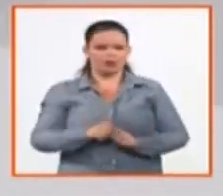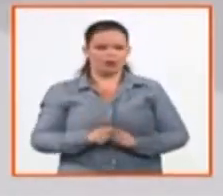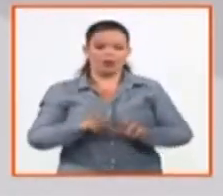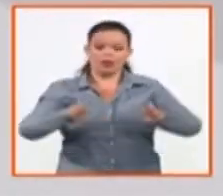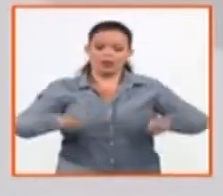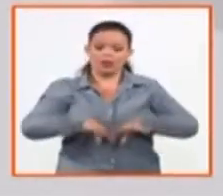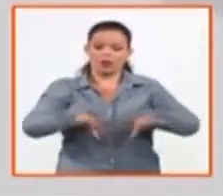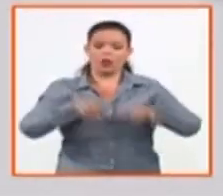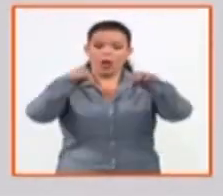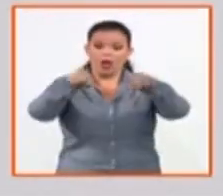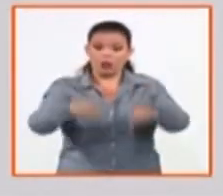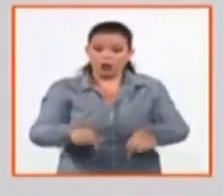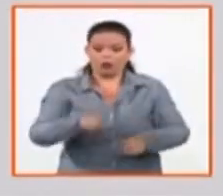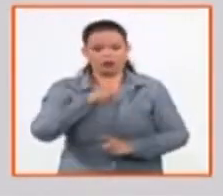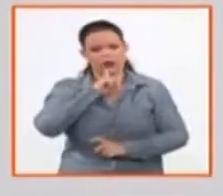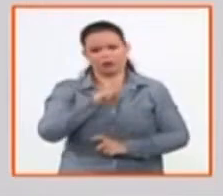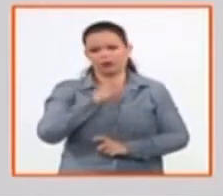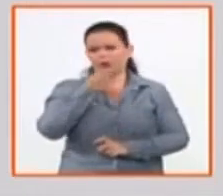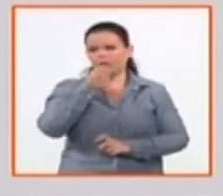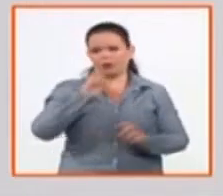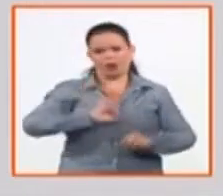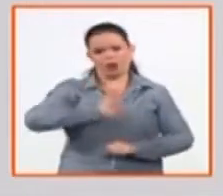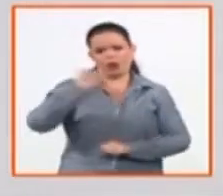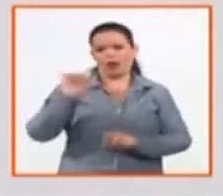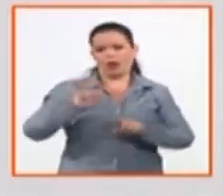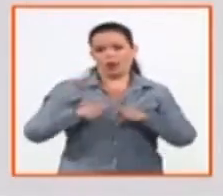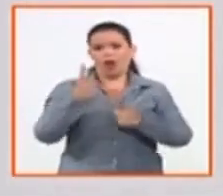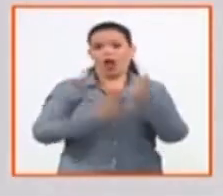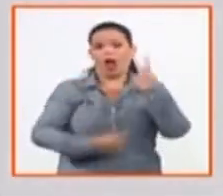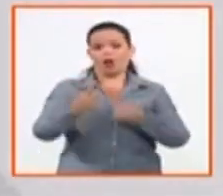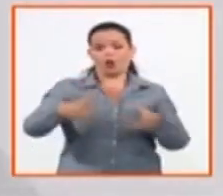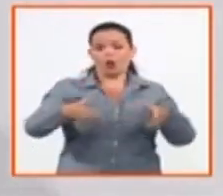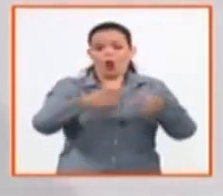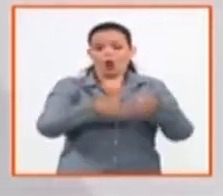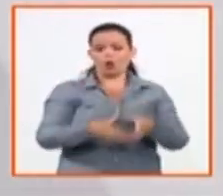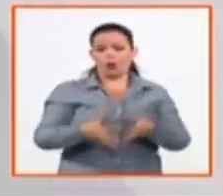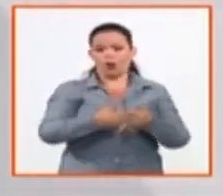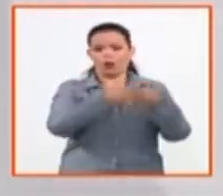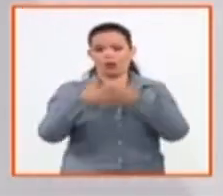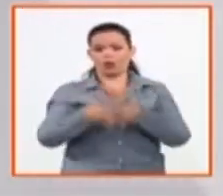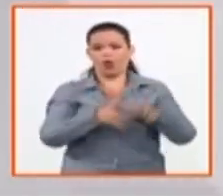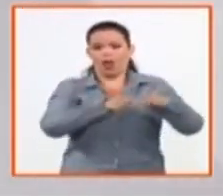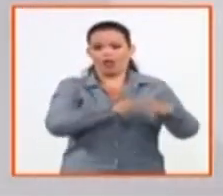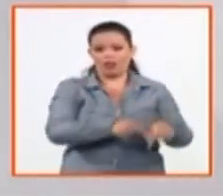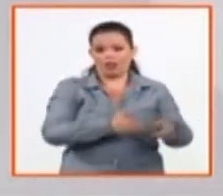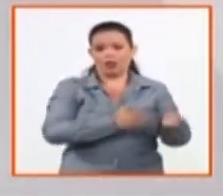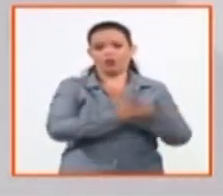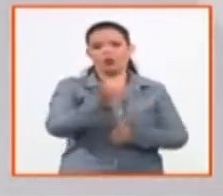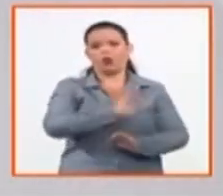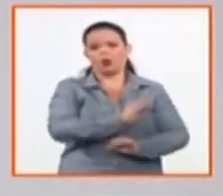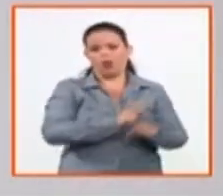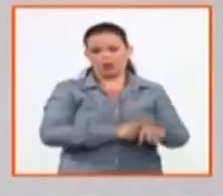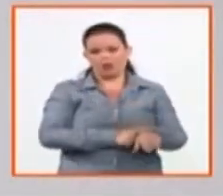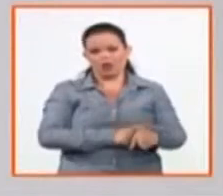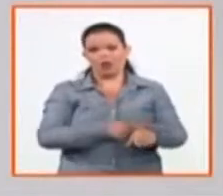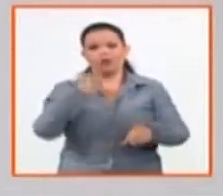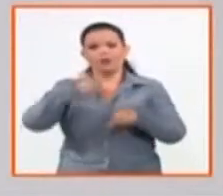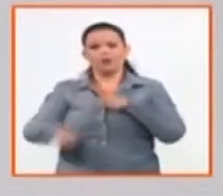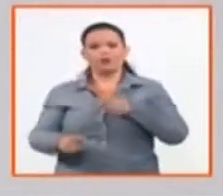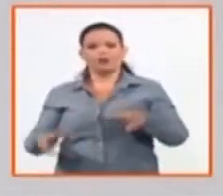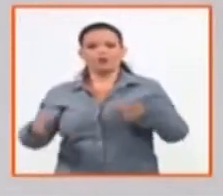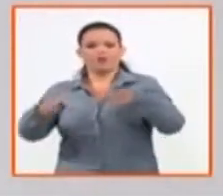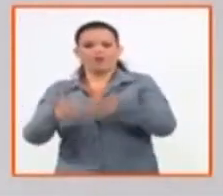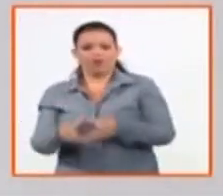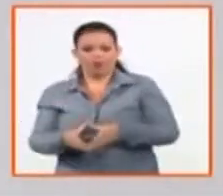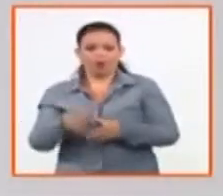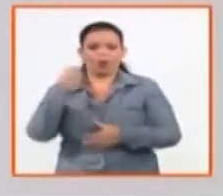donde otra parte es resistencia y donde los talibanes, debo decirle, por todos los medios están tratando de llegar a un arreglo.